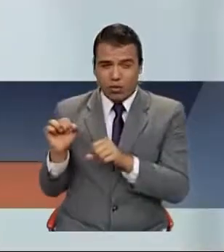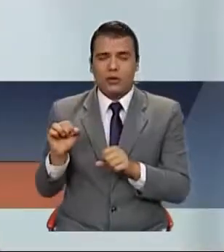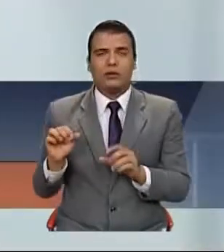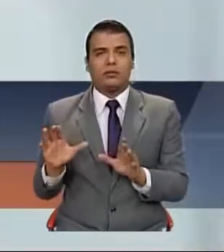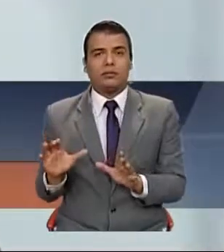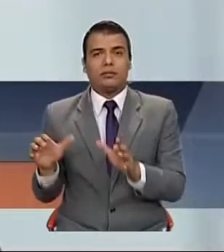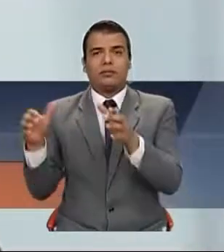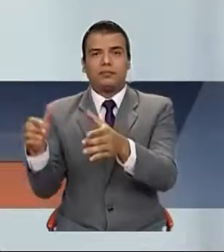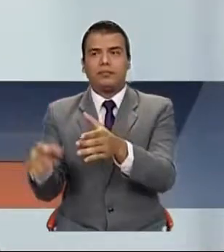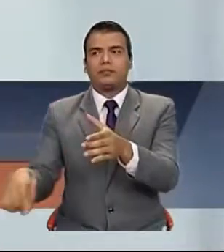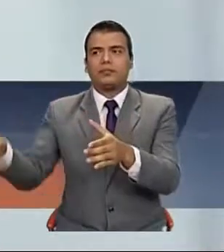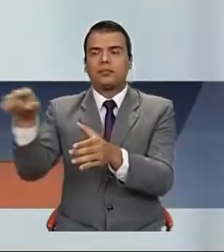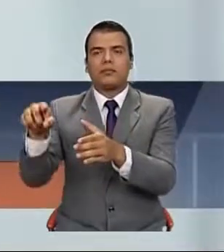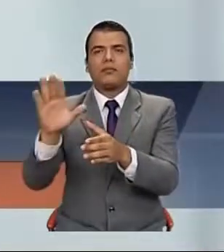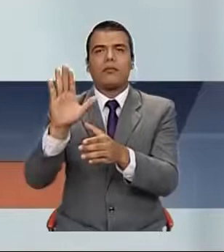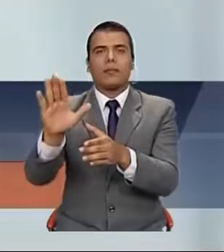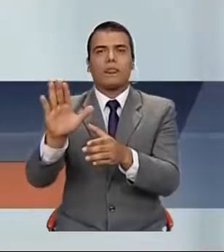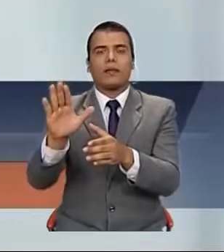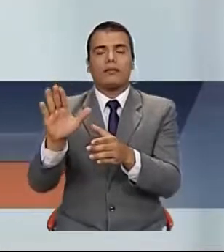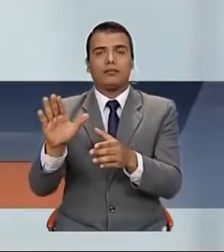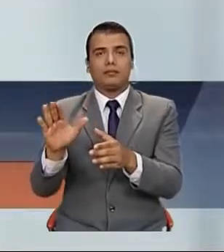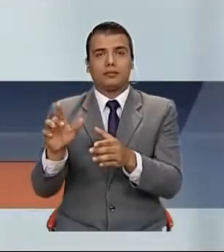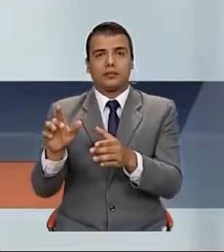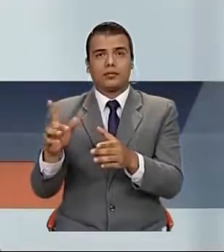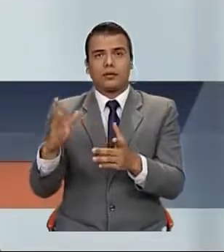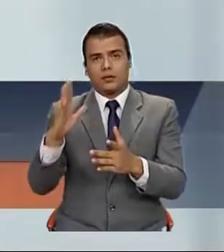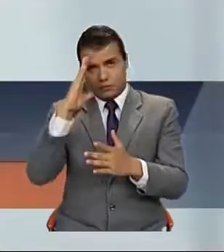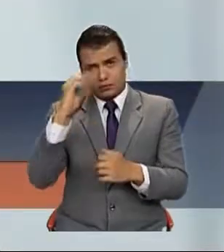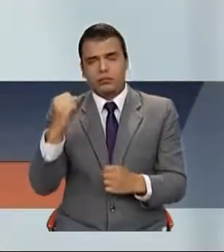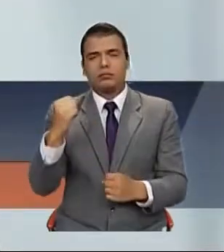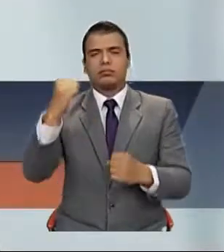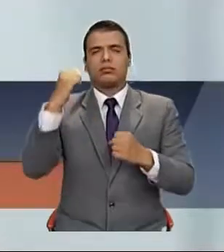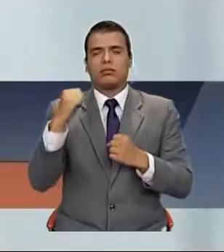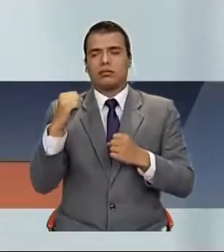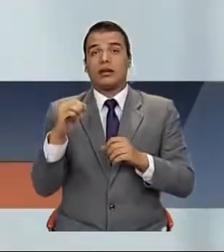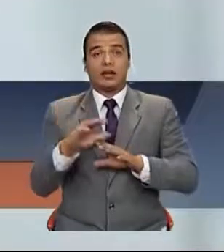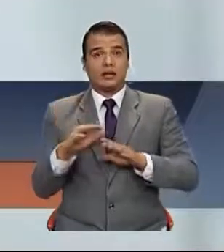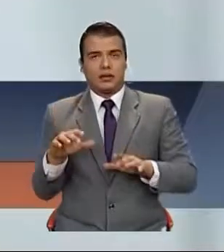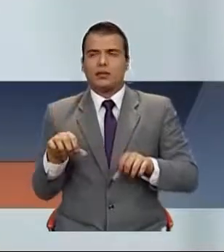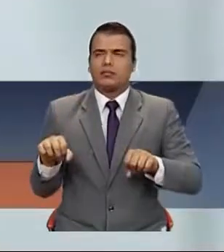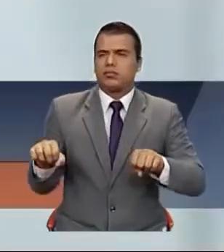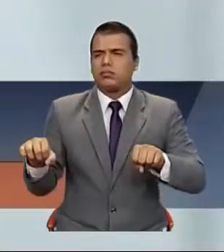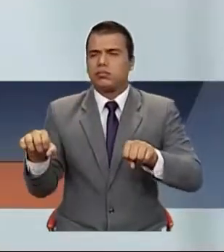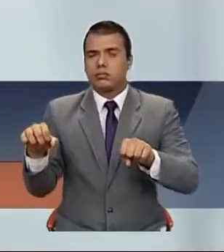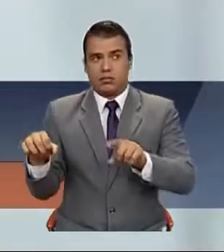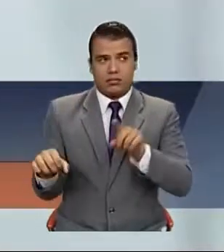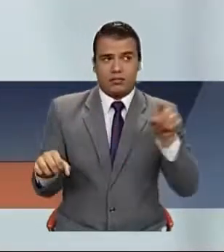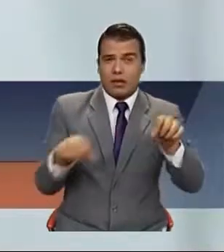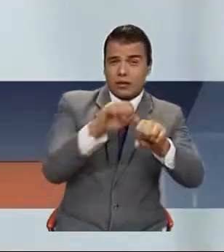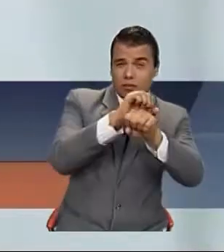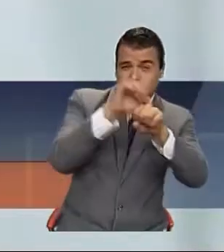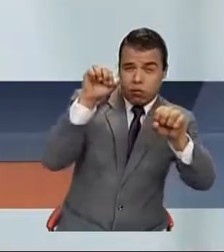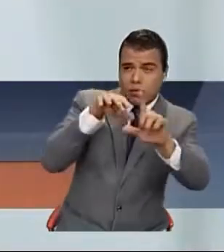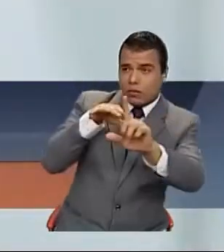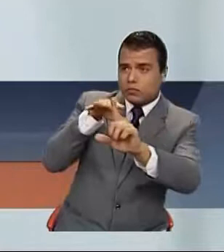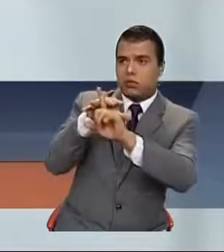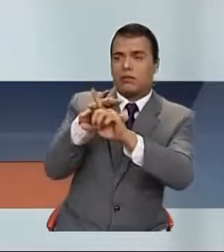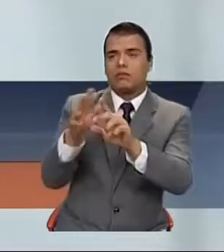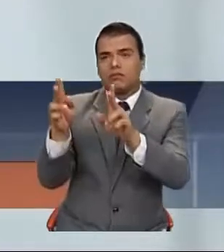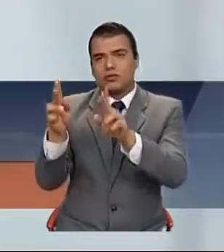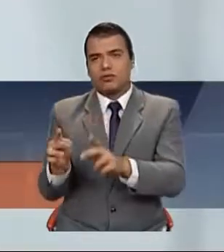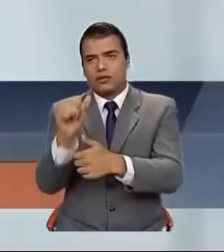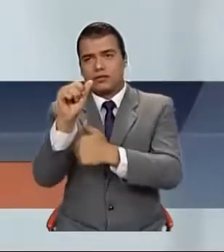columna motorizada se escuchó una detonación, el cual afecta a un